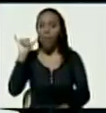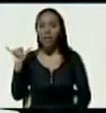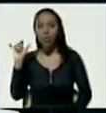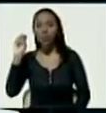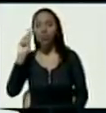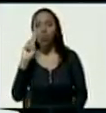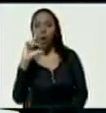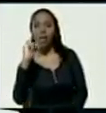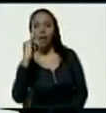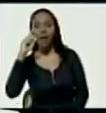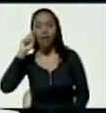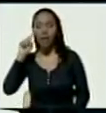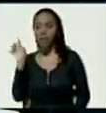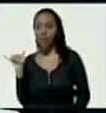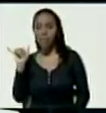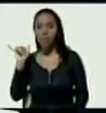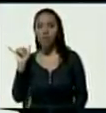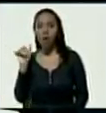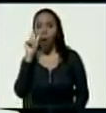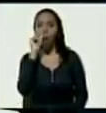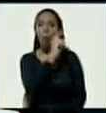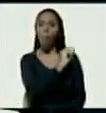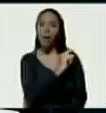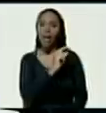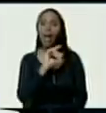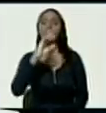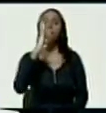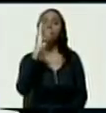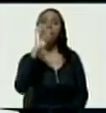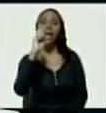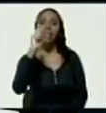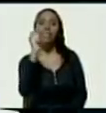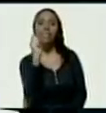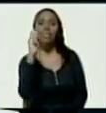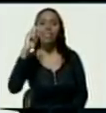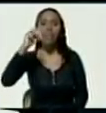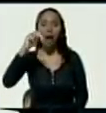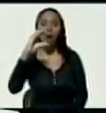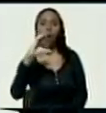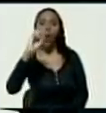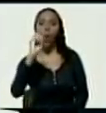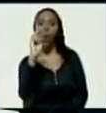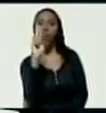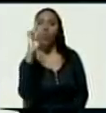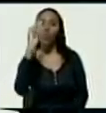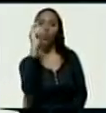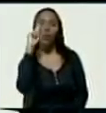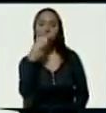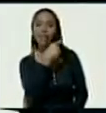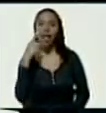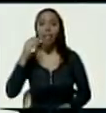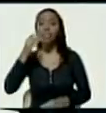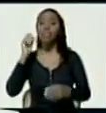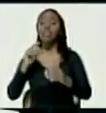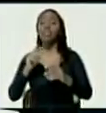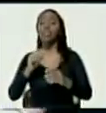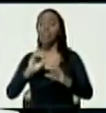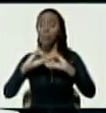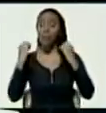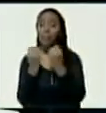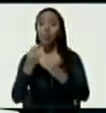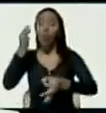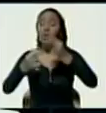Reuters, con Betancourt en la finca española y sus esfuerzos para presionar al Departamento de Justicia en nombre del